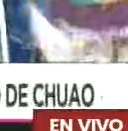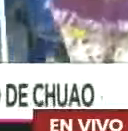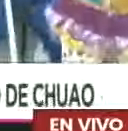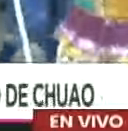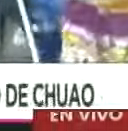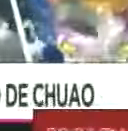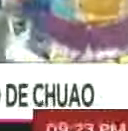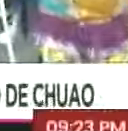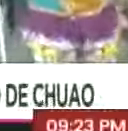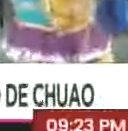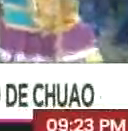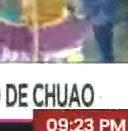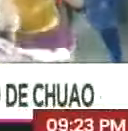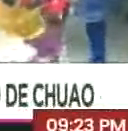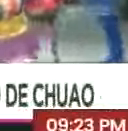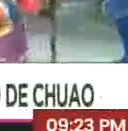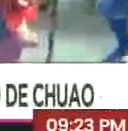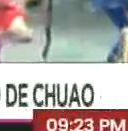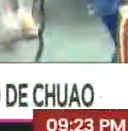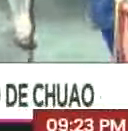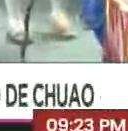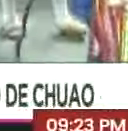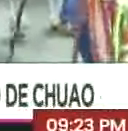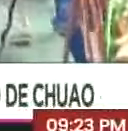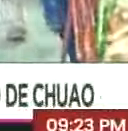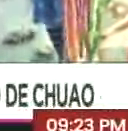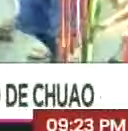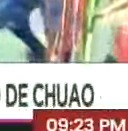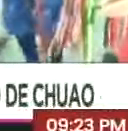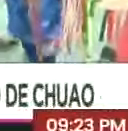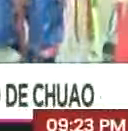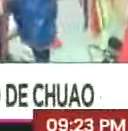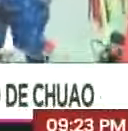Chuao heroico, el Chuao heroico. Pueblo heroico. El Chuao heroico.